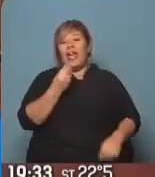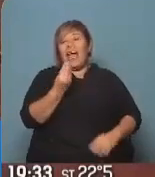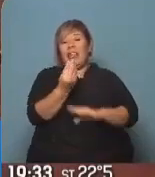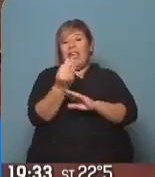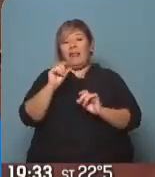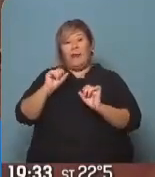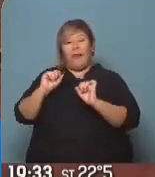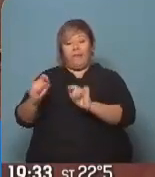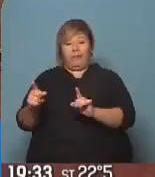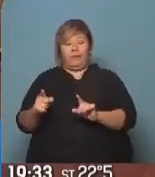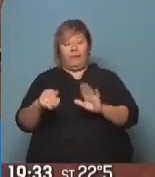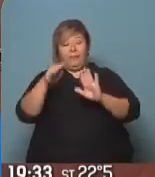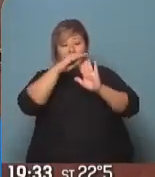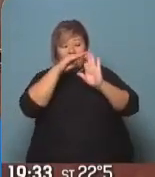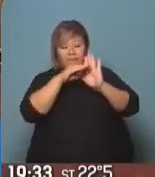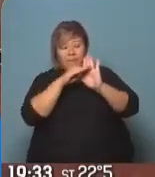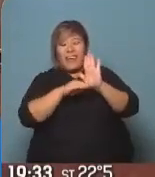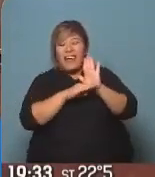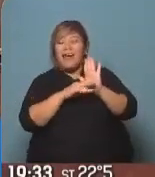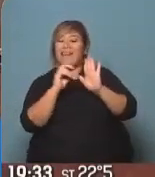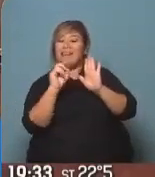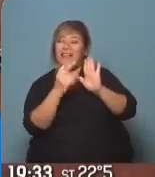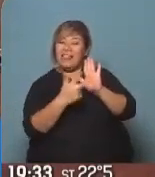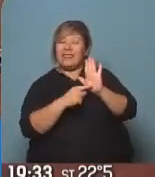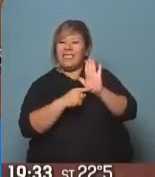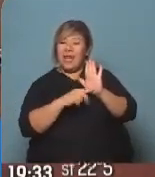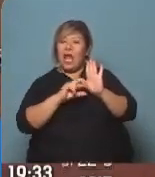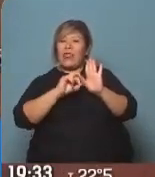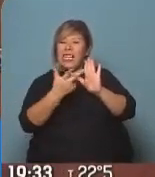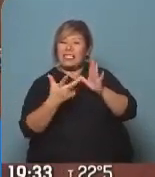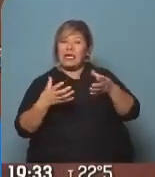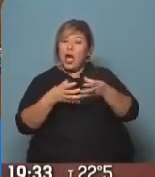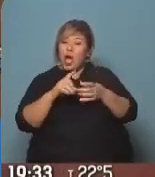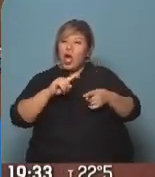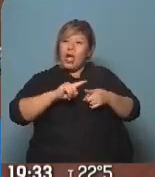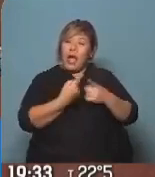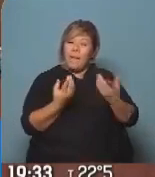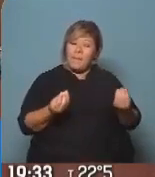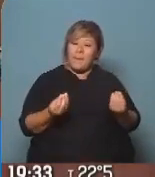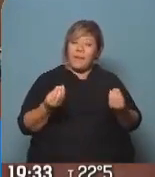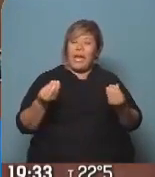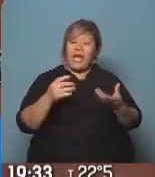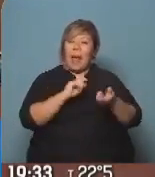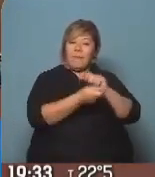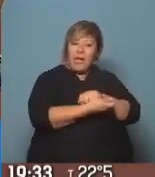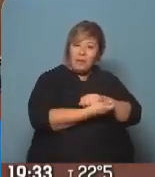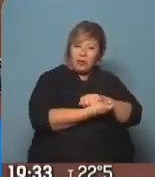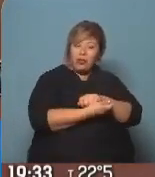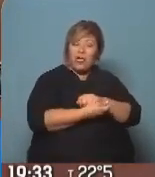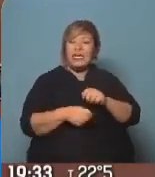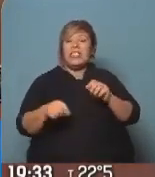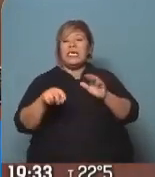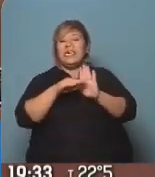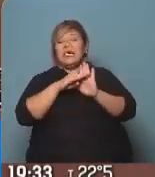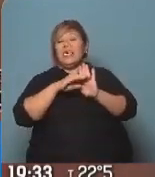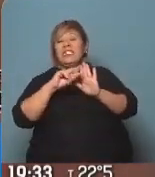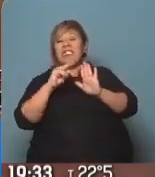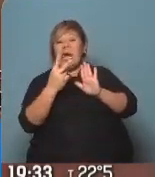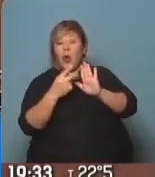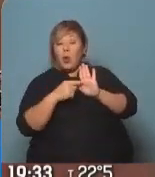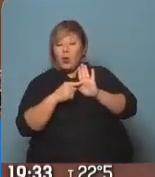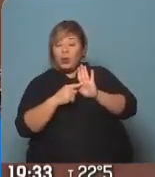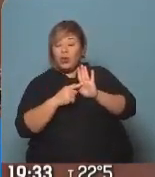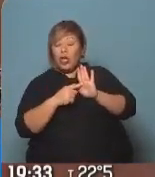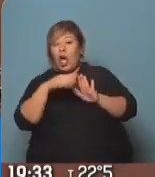una tercera posición. ¿Se puede analizar de esa manera? Ni un lugar de la grieta, ni un lugar ni del otro lado, y que en el medio termina ganando un